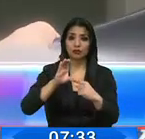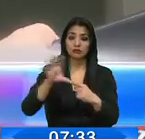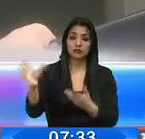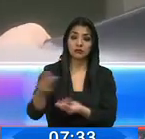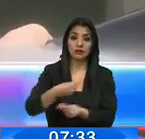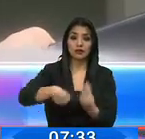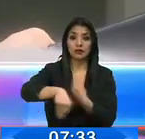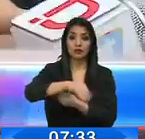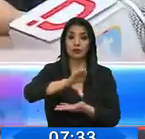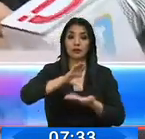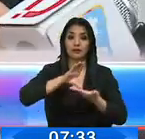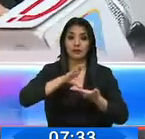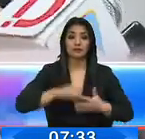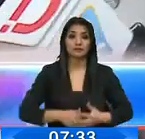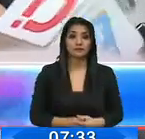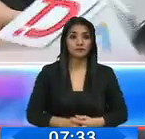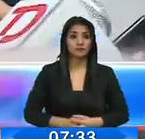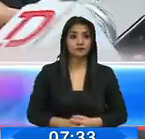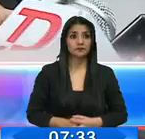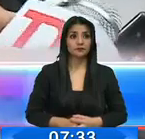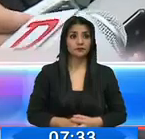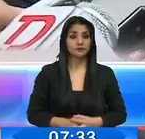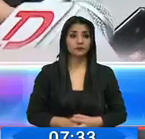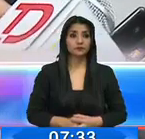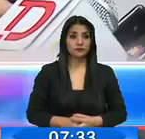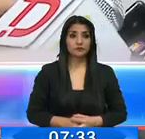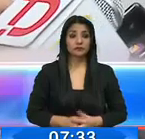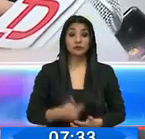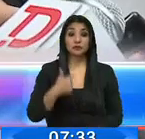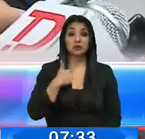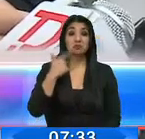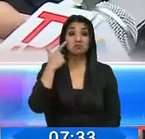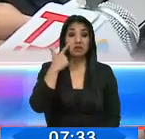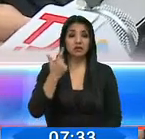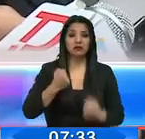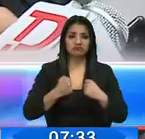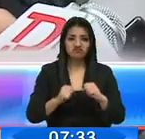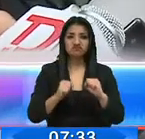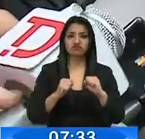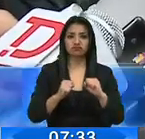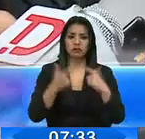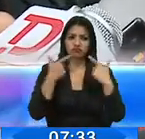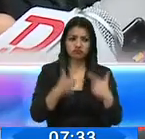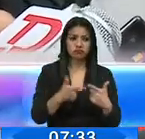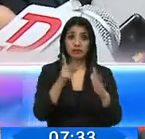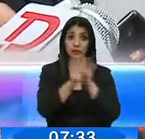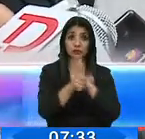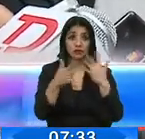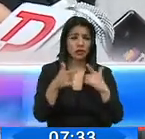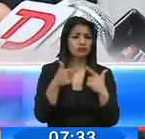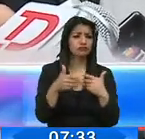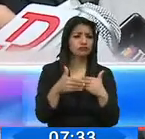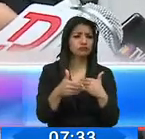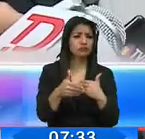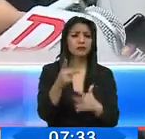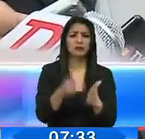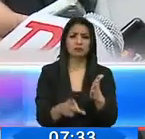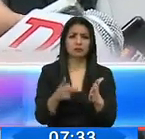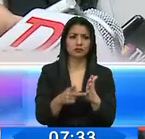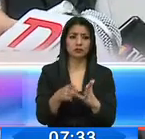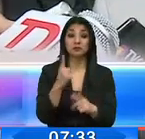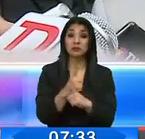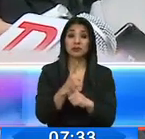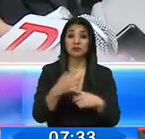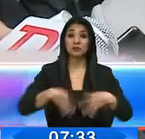en algún lugar del mundo. Y eso es lo que nosotros pensamos hacer para darle el seguimiento y que sobre todo, lo más importante,